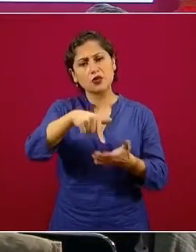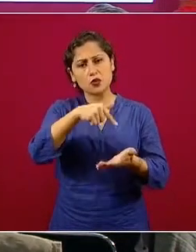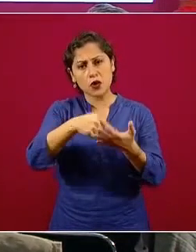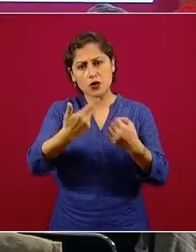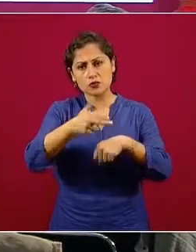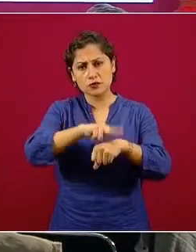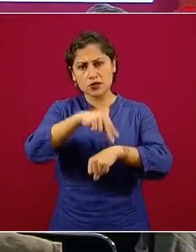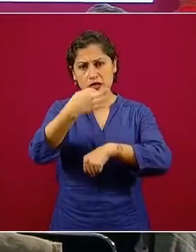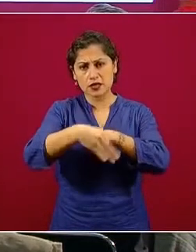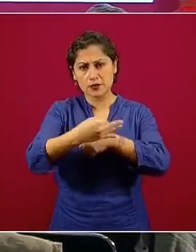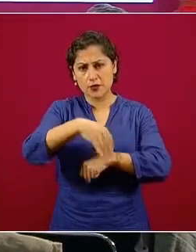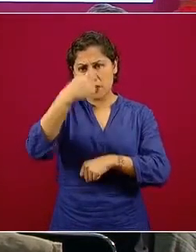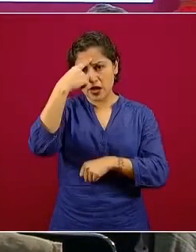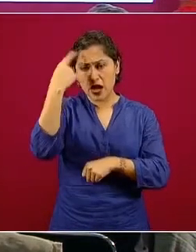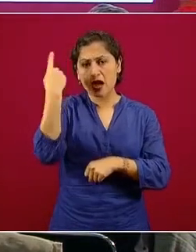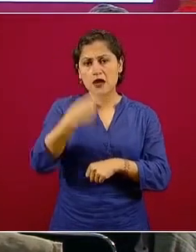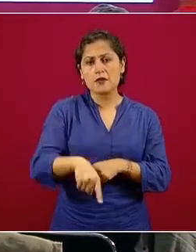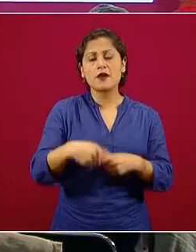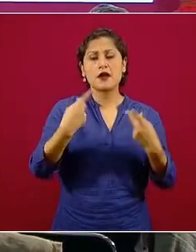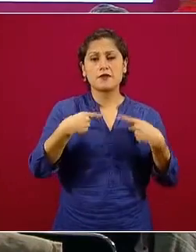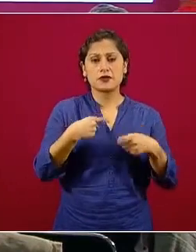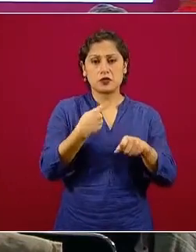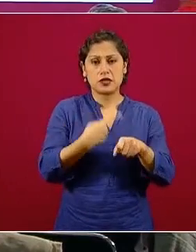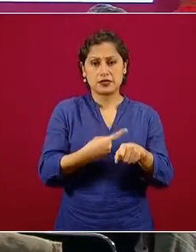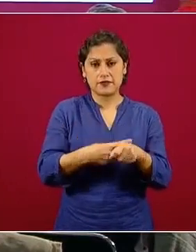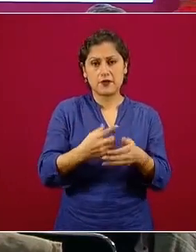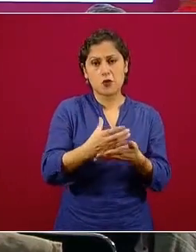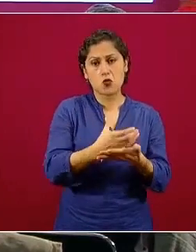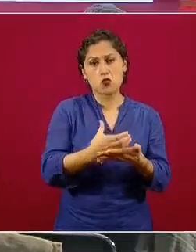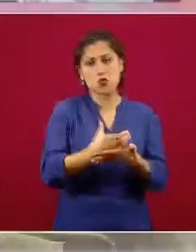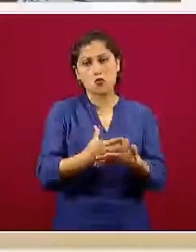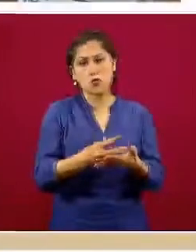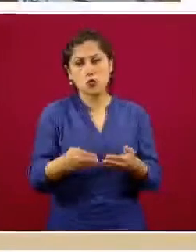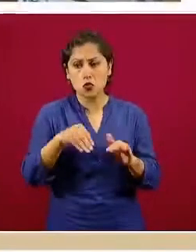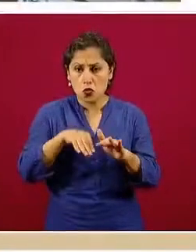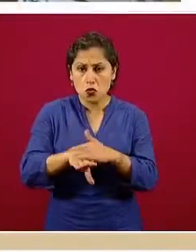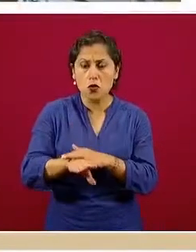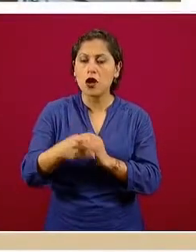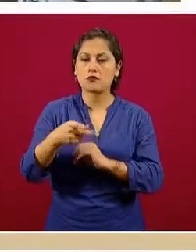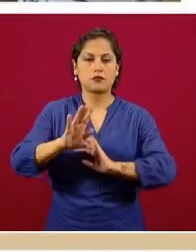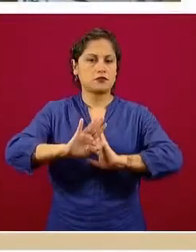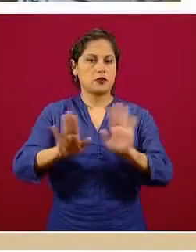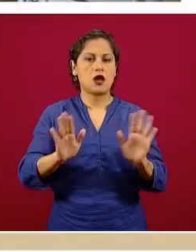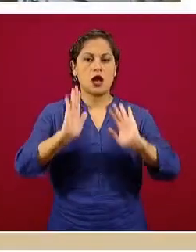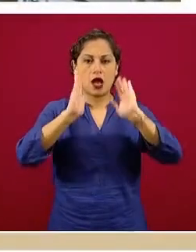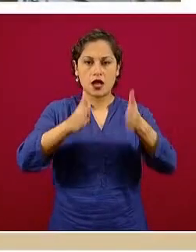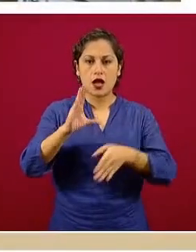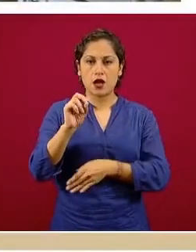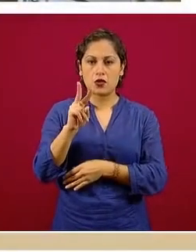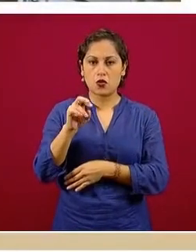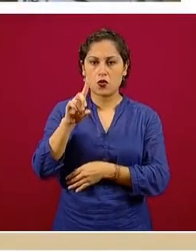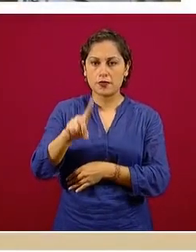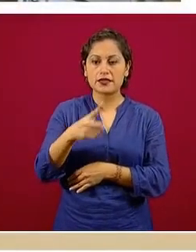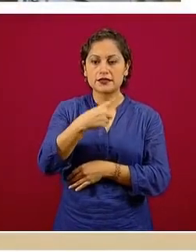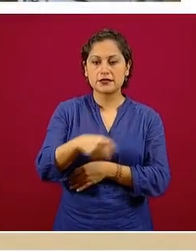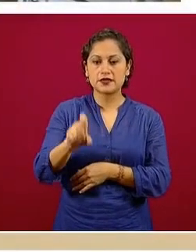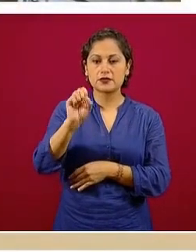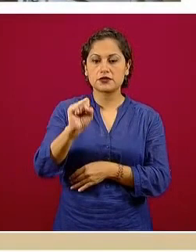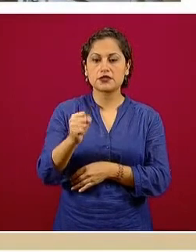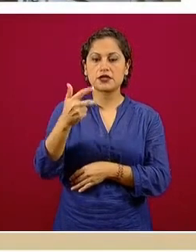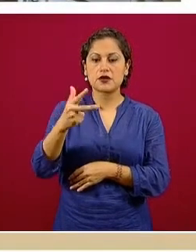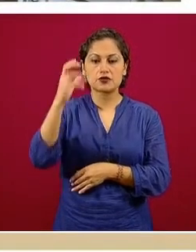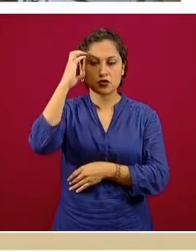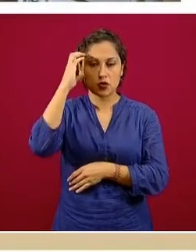ya de pre altas pero hoy está atendiendo pacientes cobit con 168 camas y ya van más de